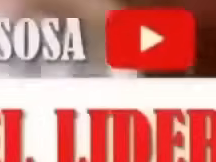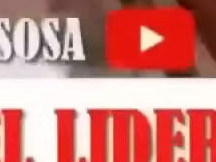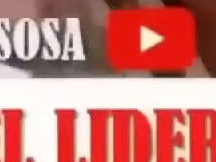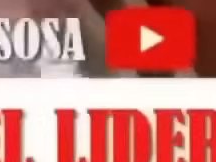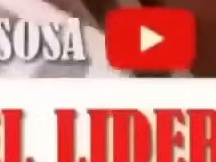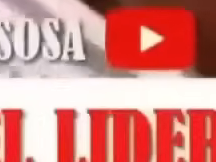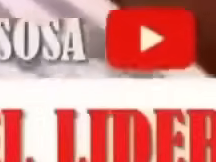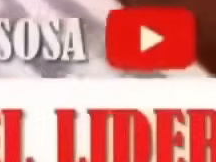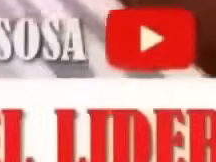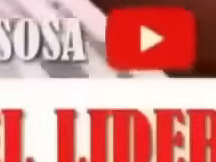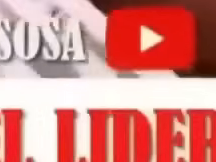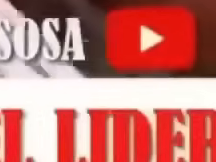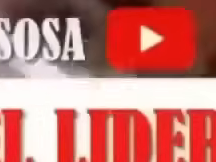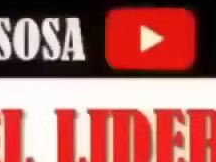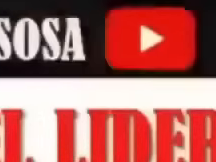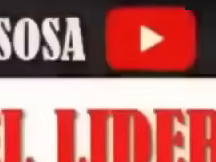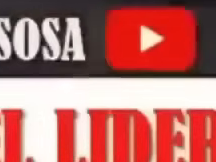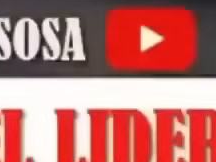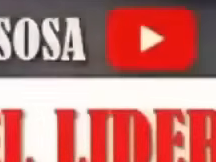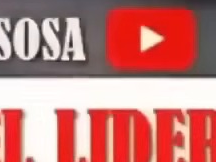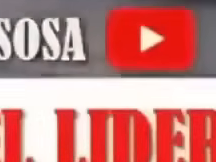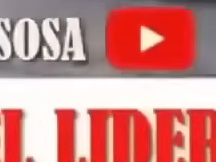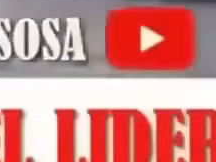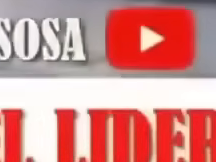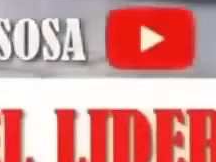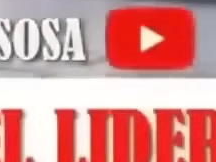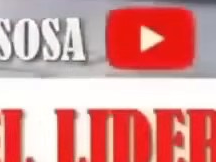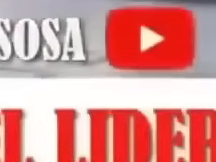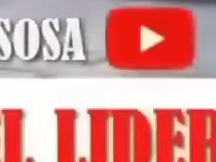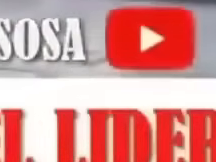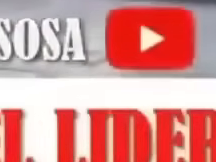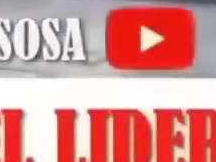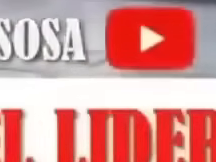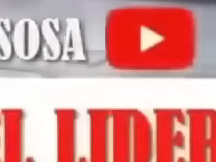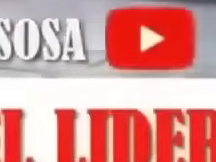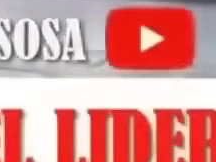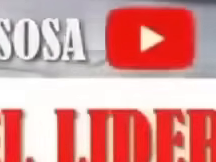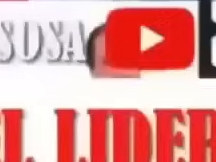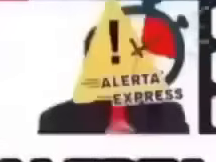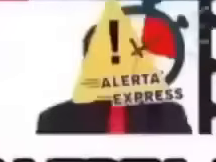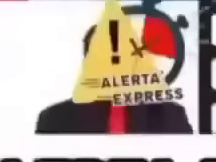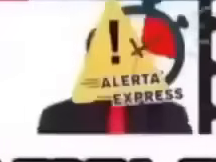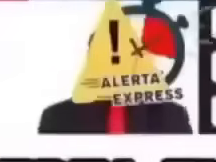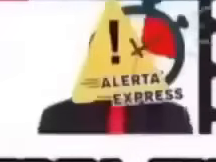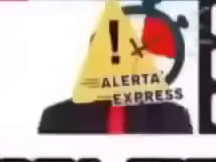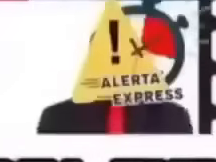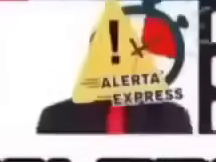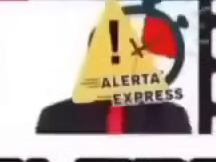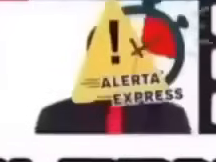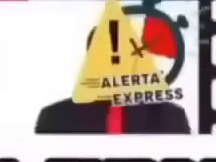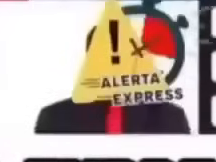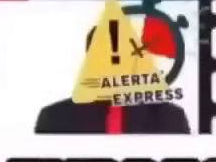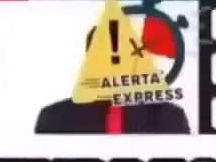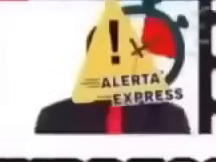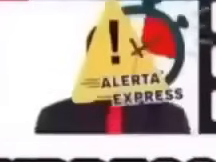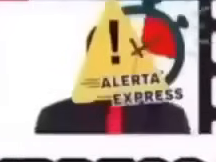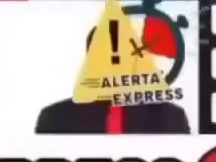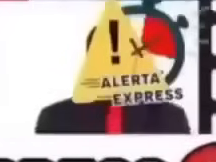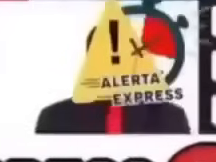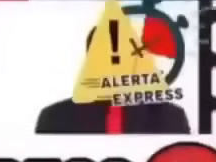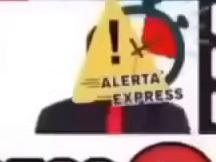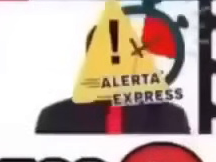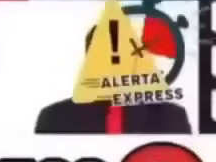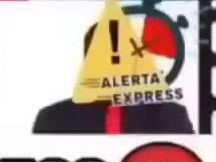delitos, más actos de corruptela de la oposición política salen a la luz. El día de ayer lo que